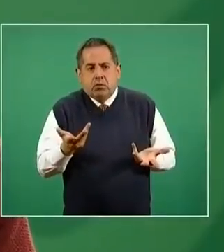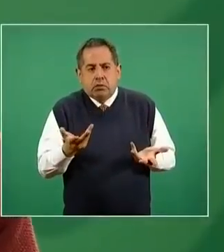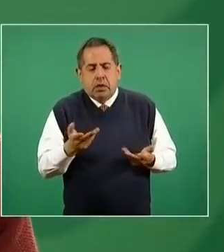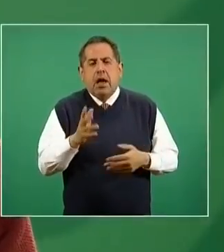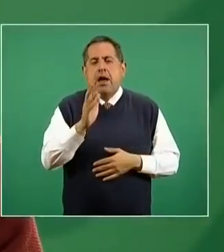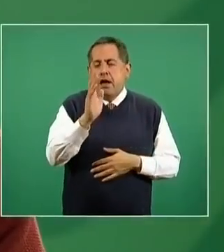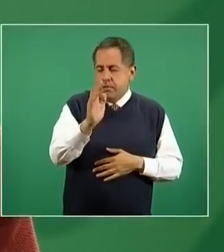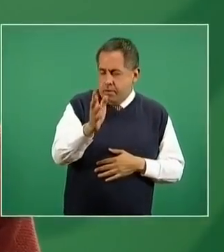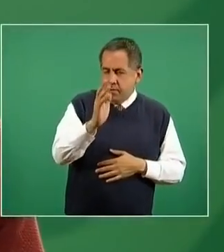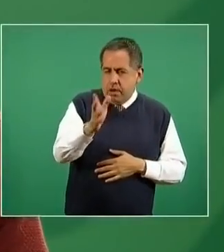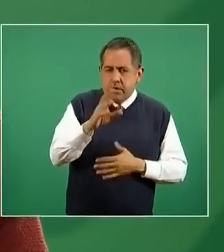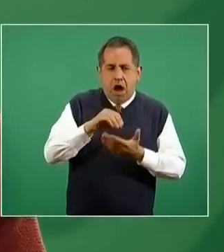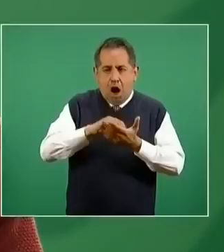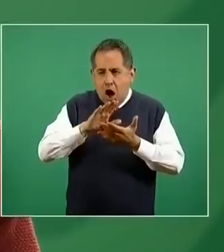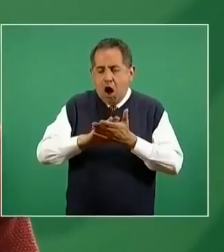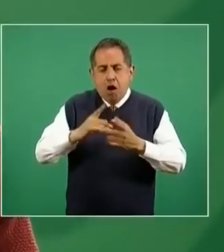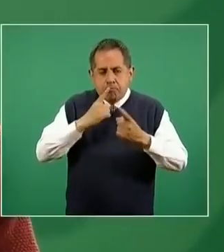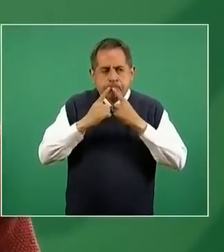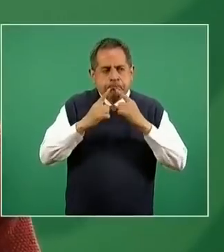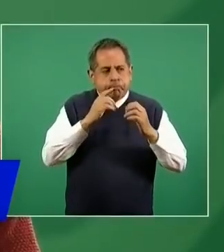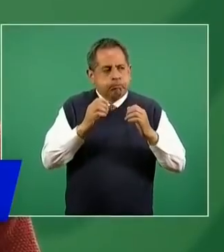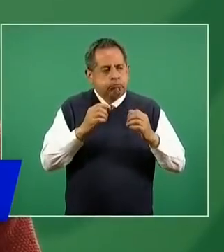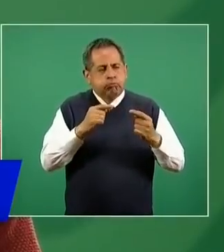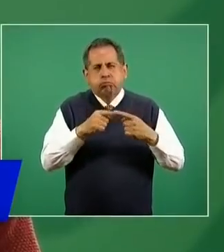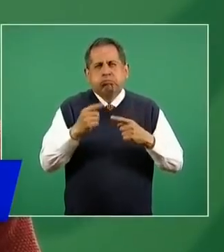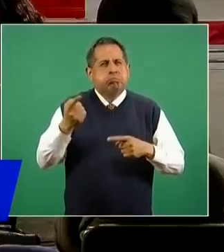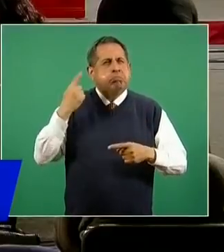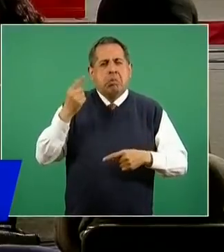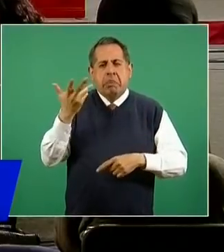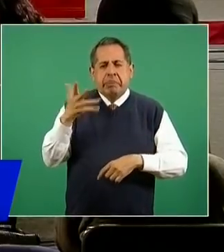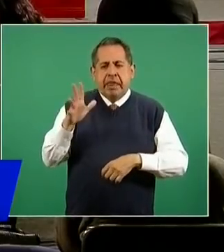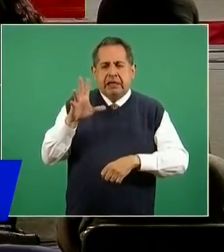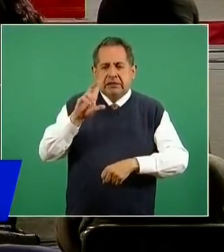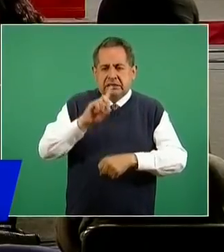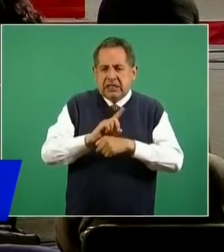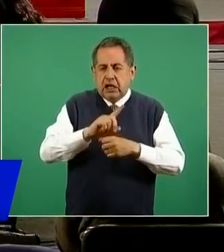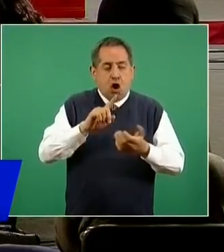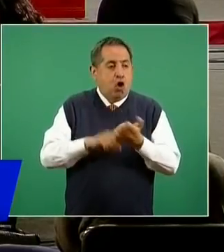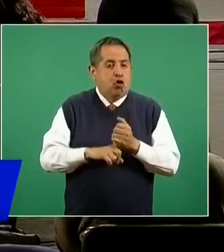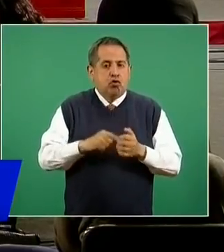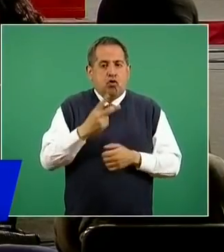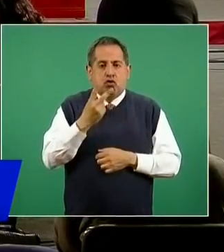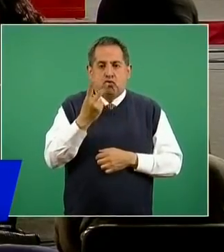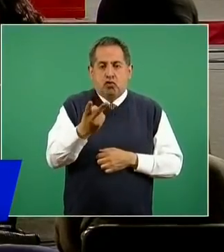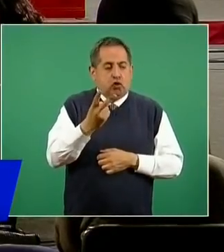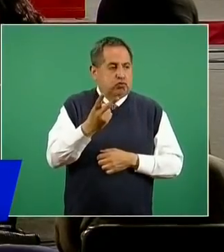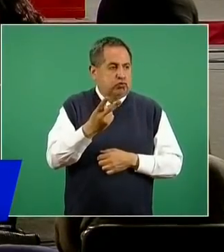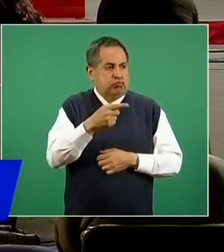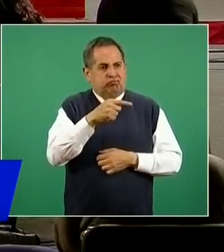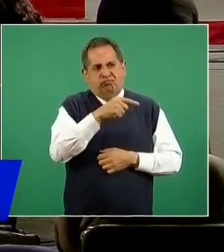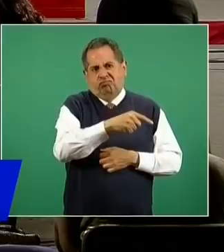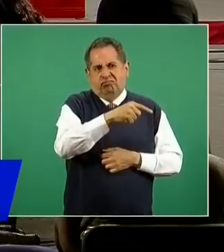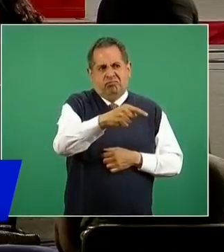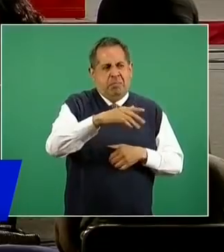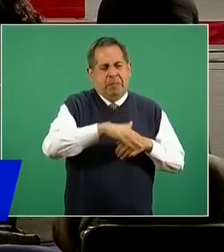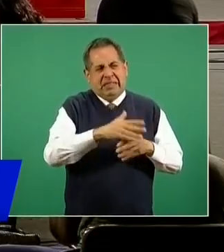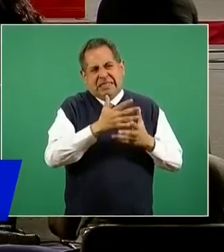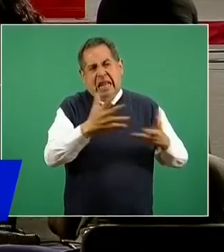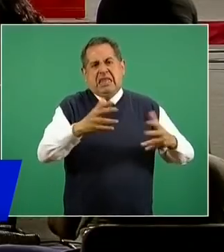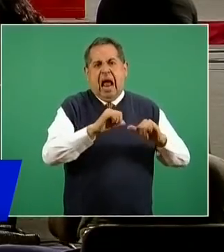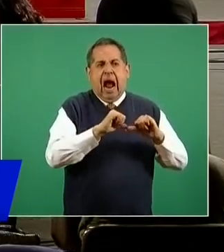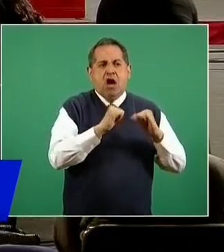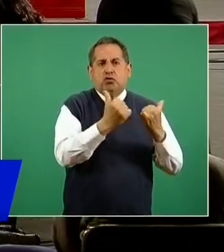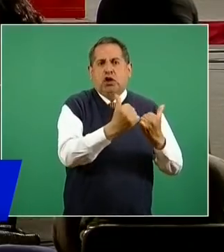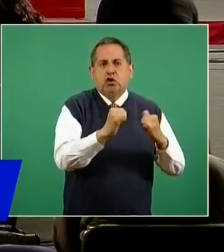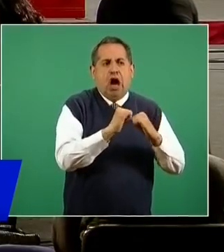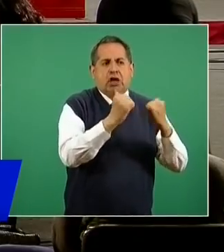Ya se ha establecido conversación desde hace al menos 10 días con los dos más grandes consorcios o asociaciones